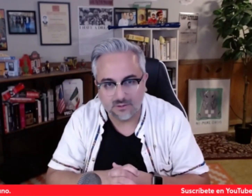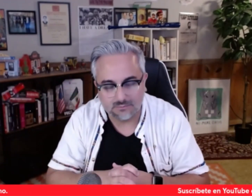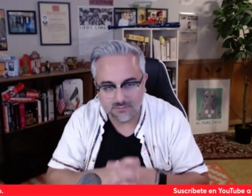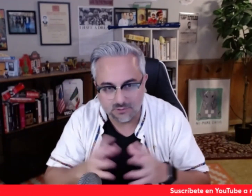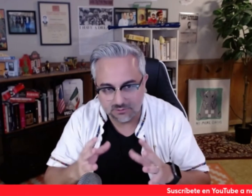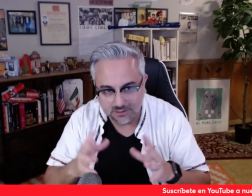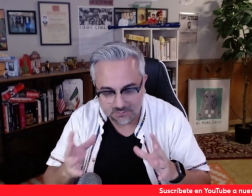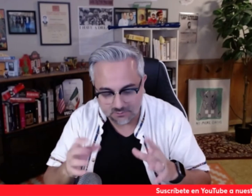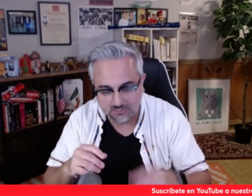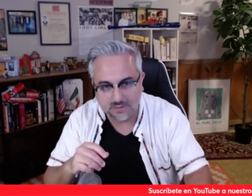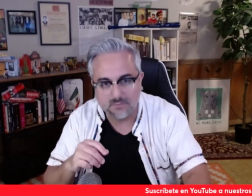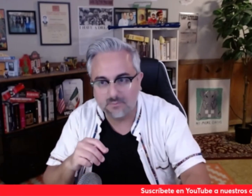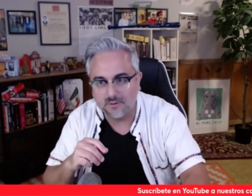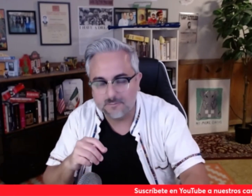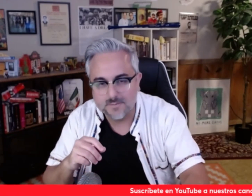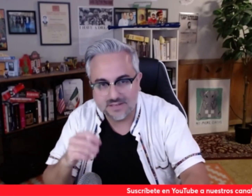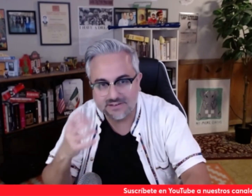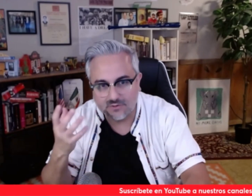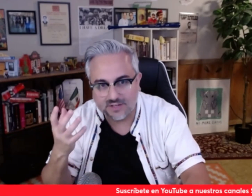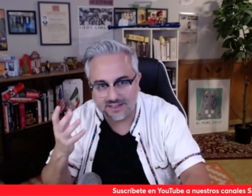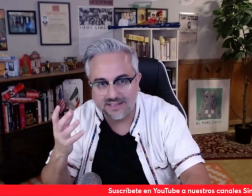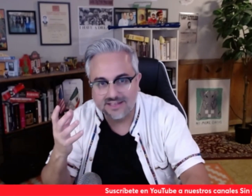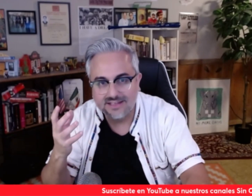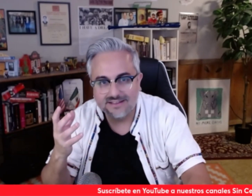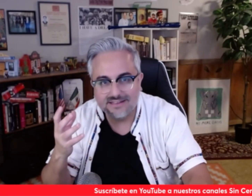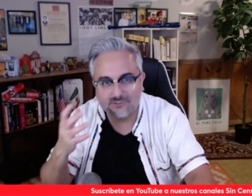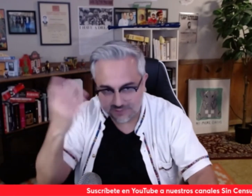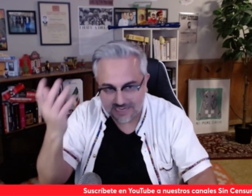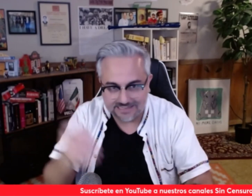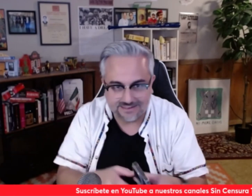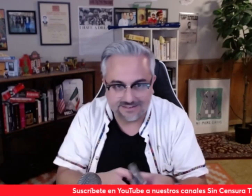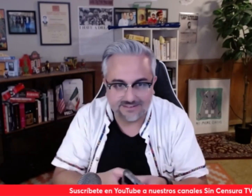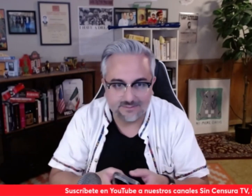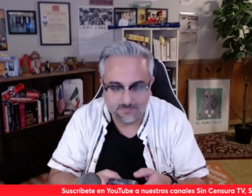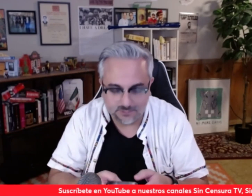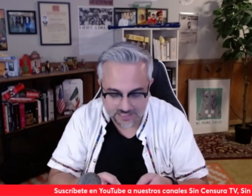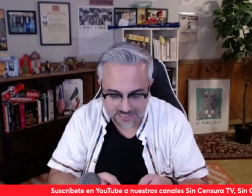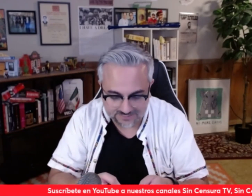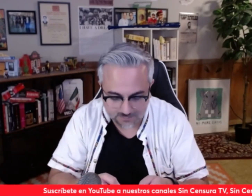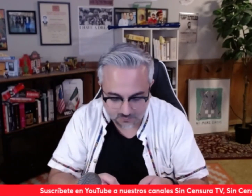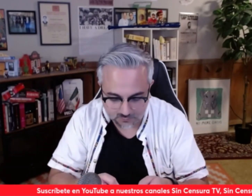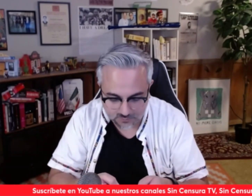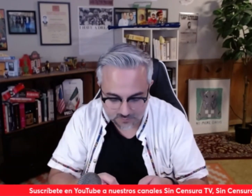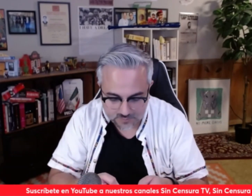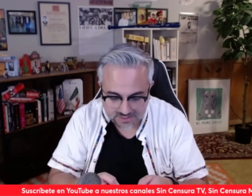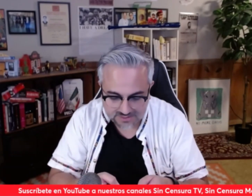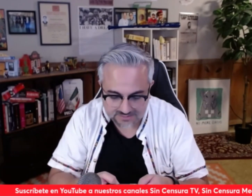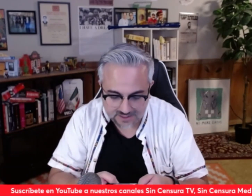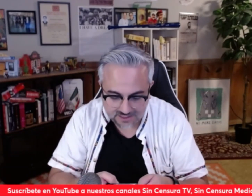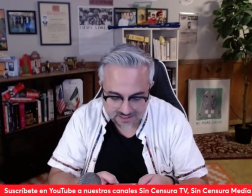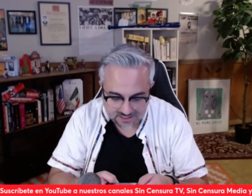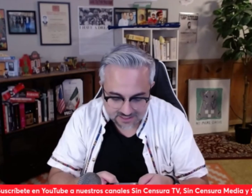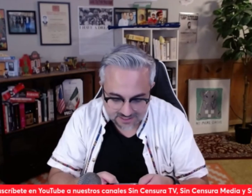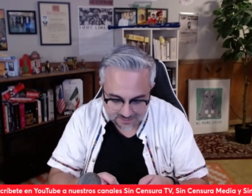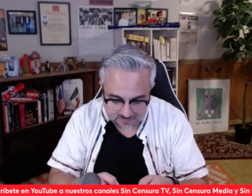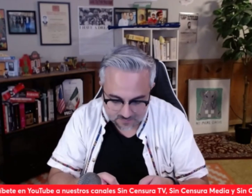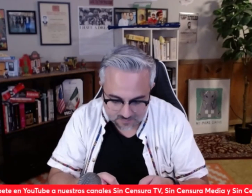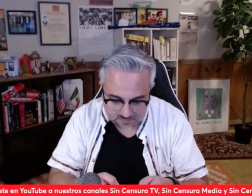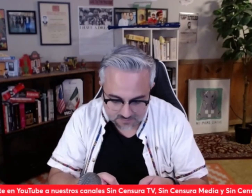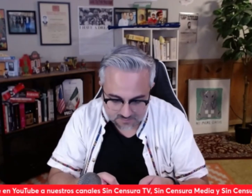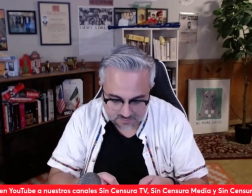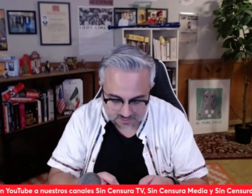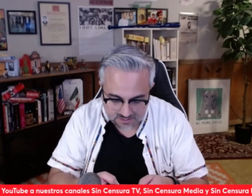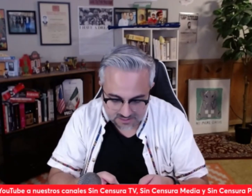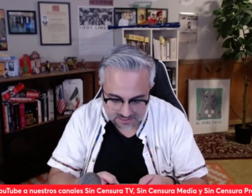mexicano al mismo tiempo, pero es en contra de estos realistas y personajes de Vox. Pero dice,